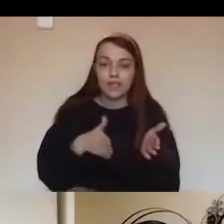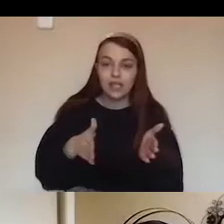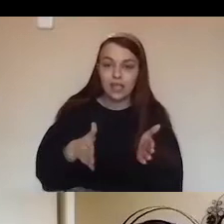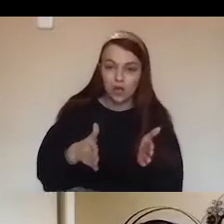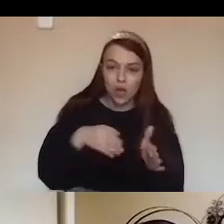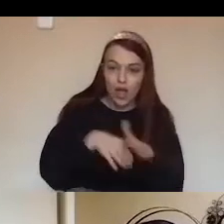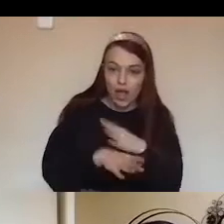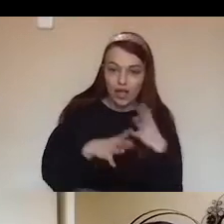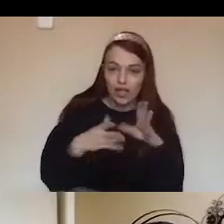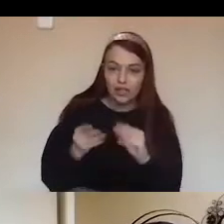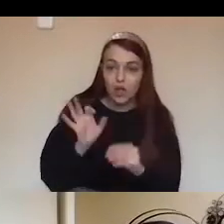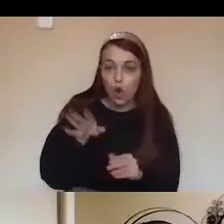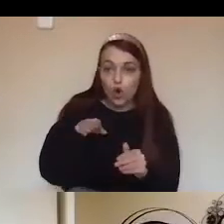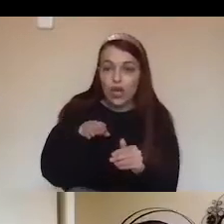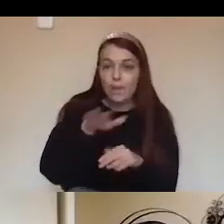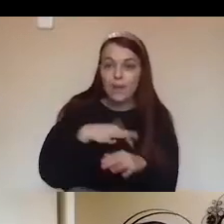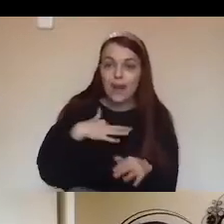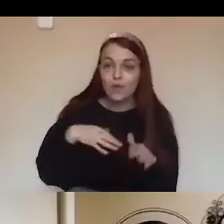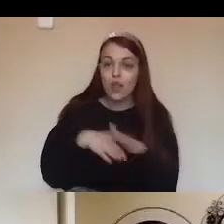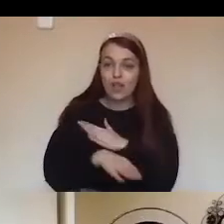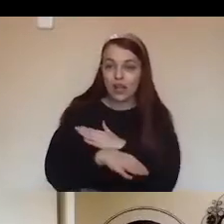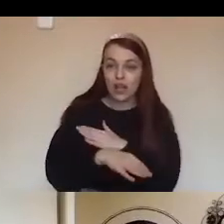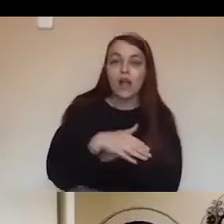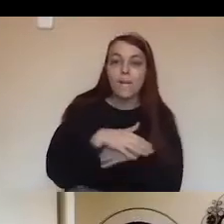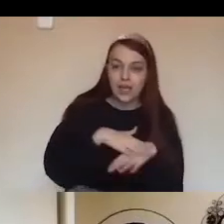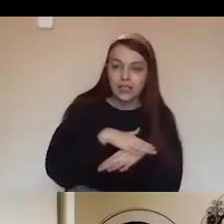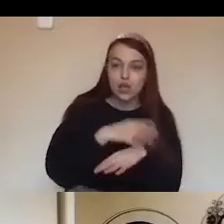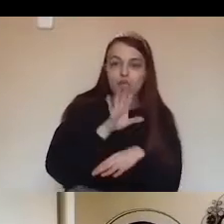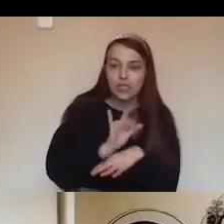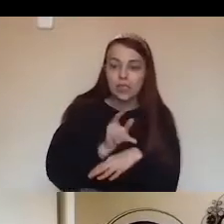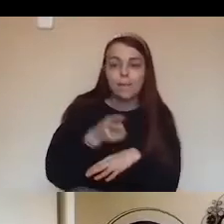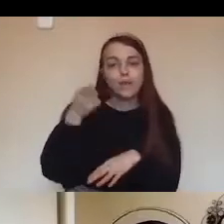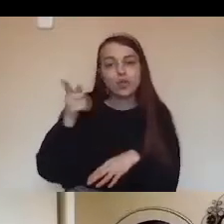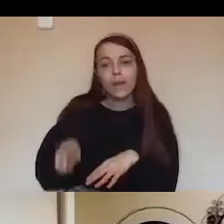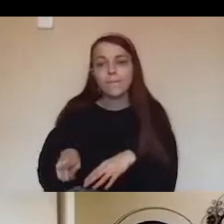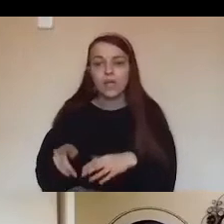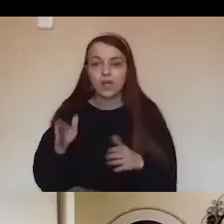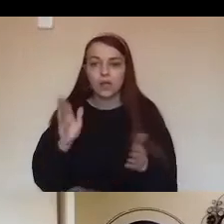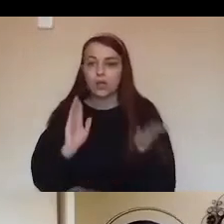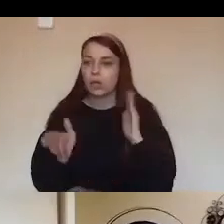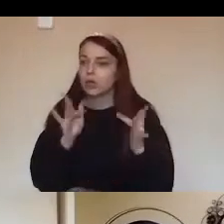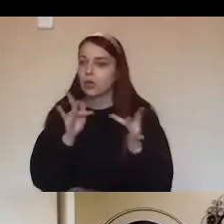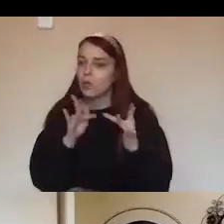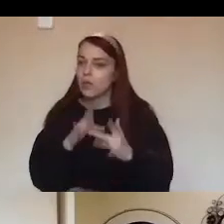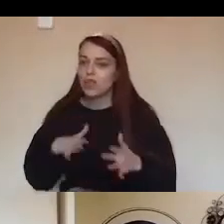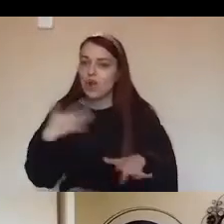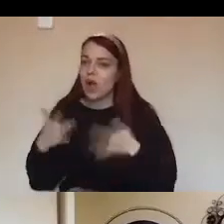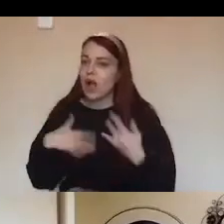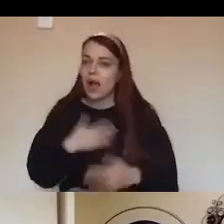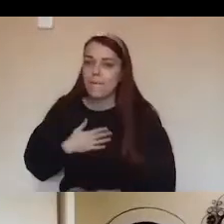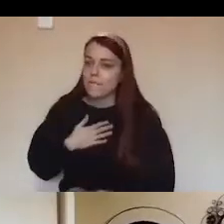acceso como poder entregar un trato lo más amable posible,